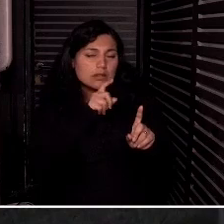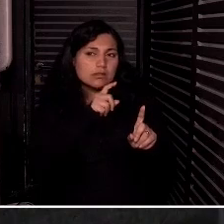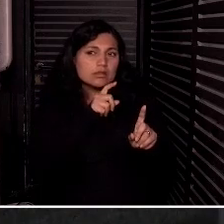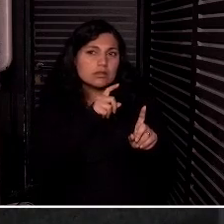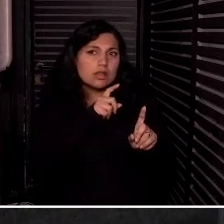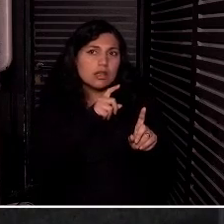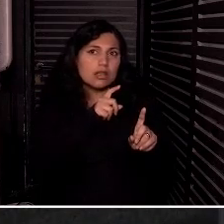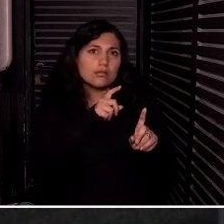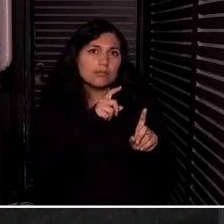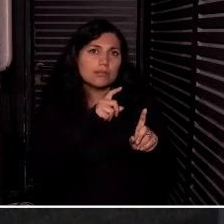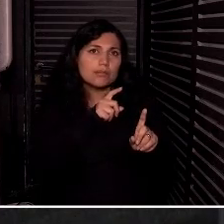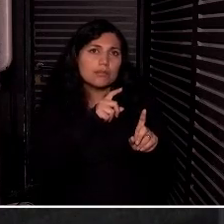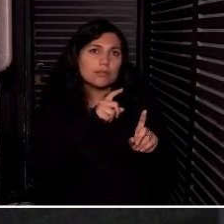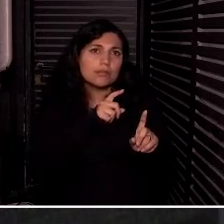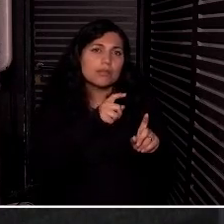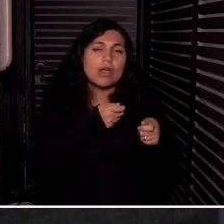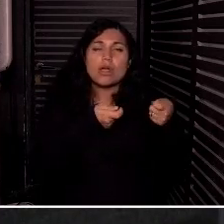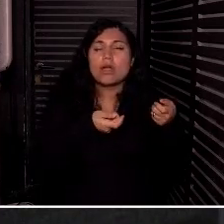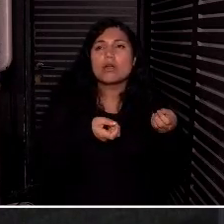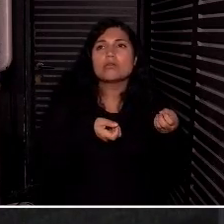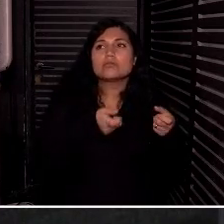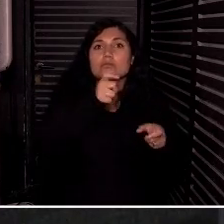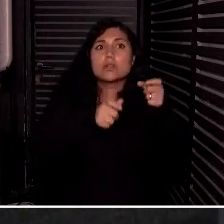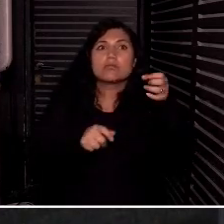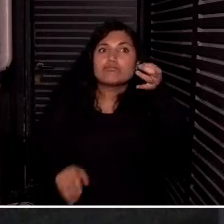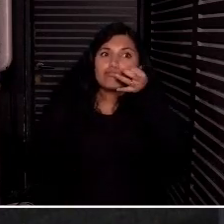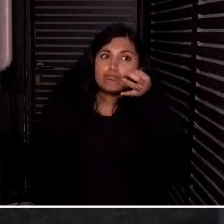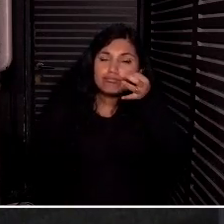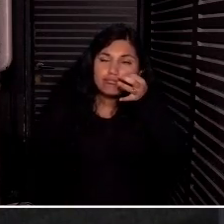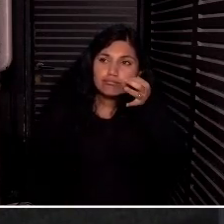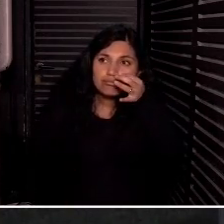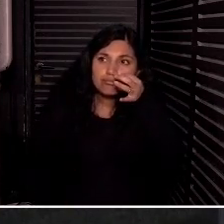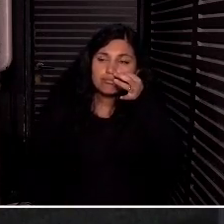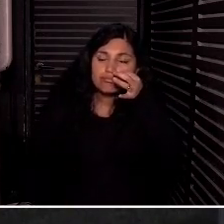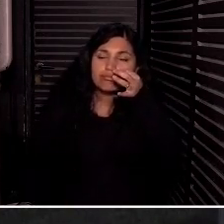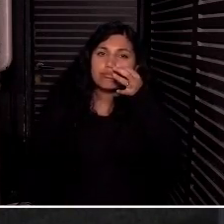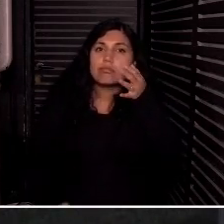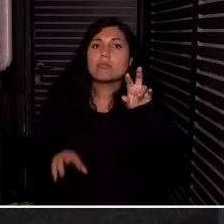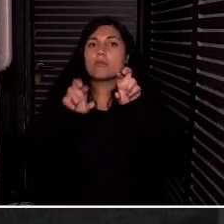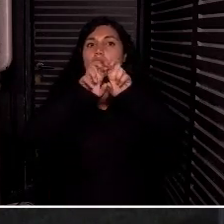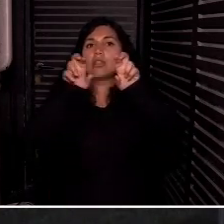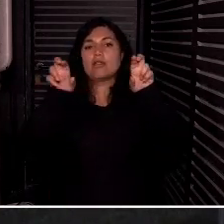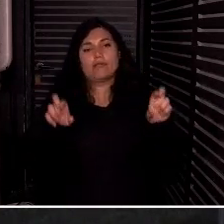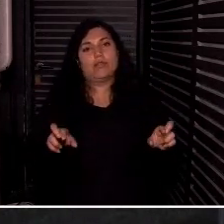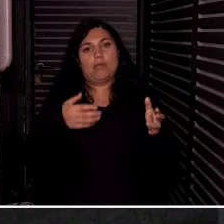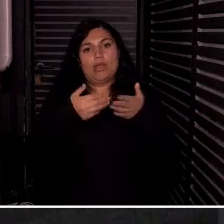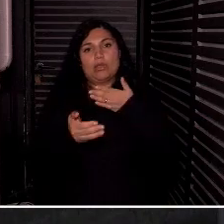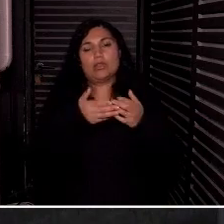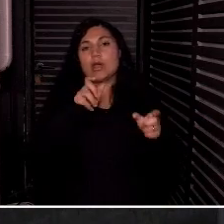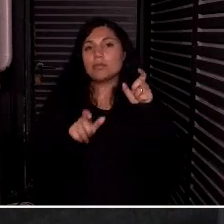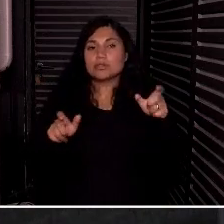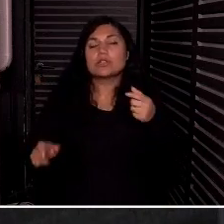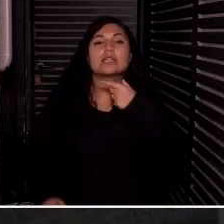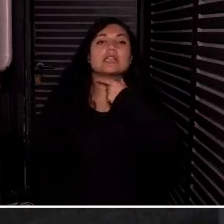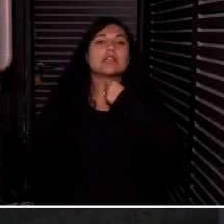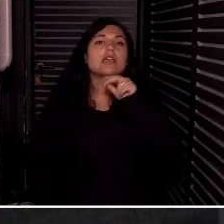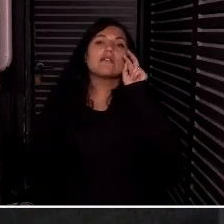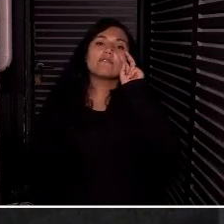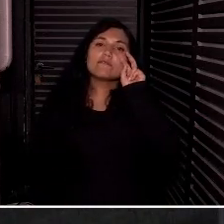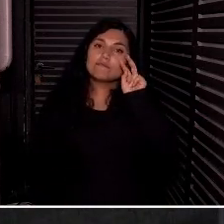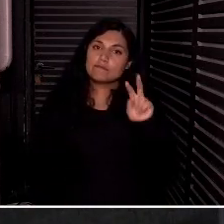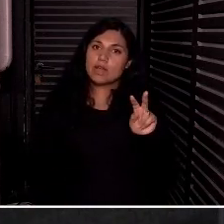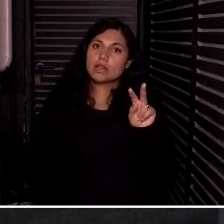y pongamos el consumo en aquella plataforma o sea donde donde la gente quiere verla adquirirla y al